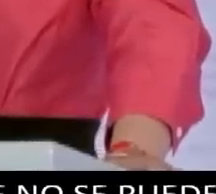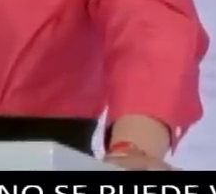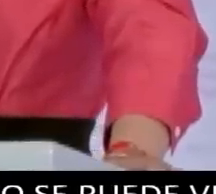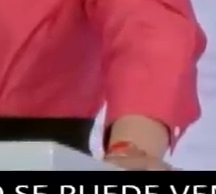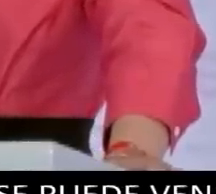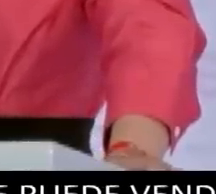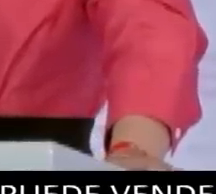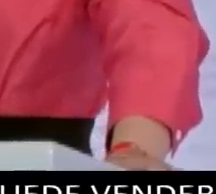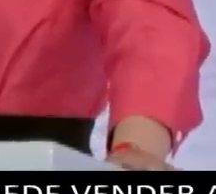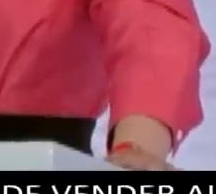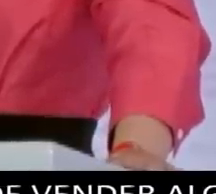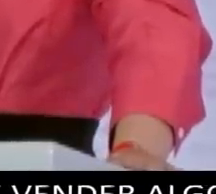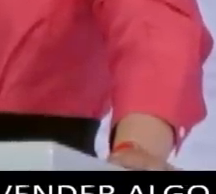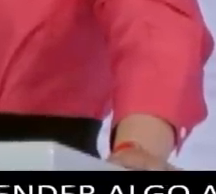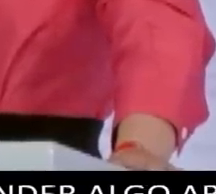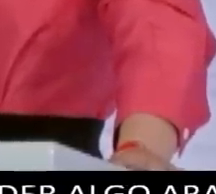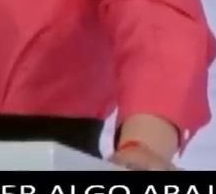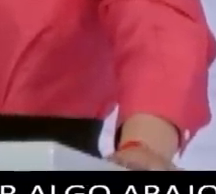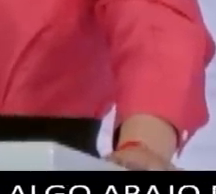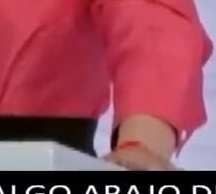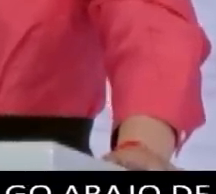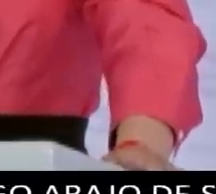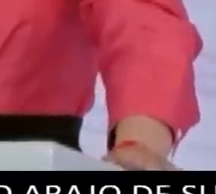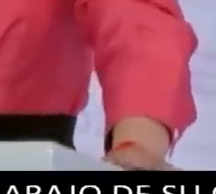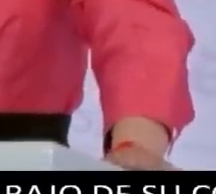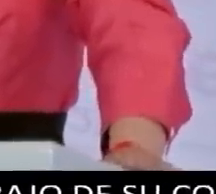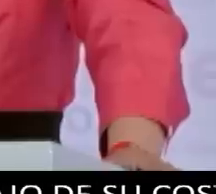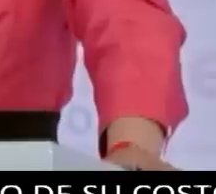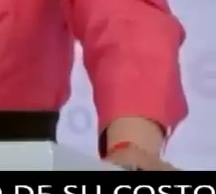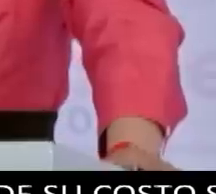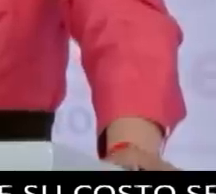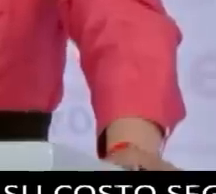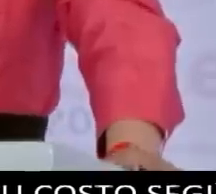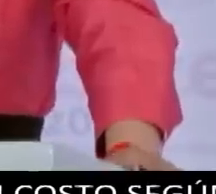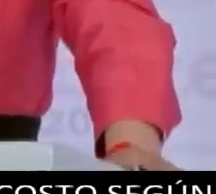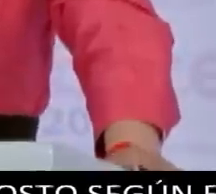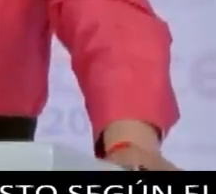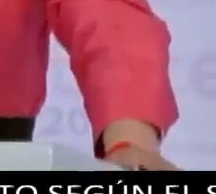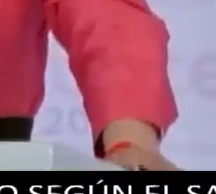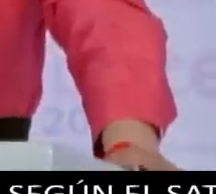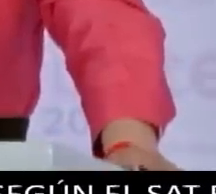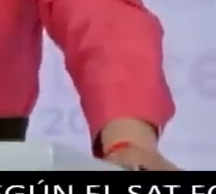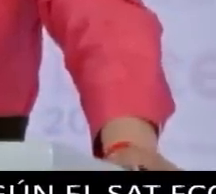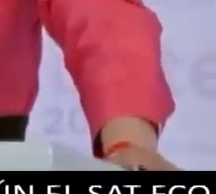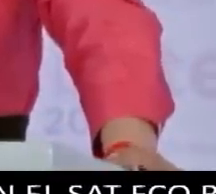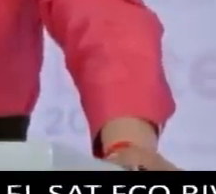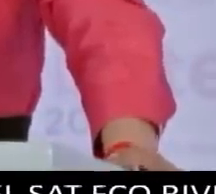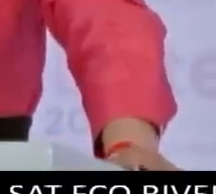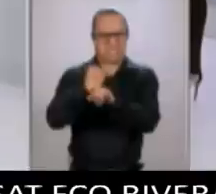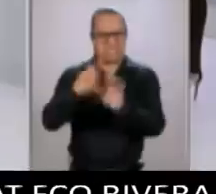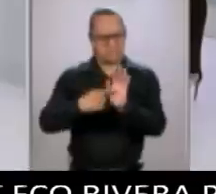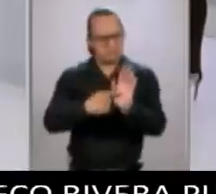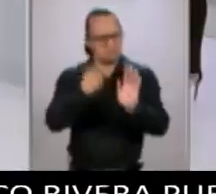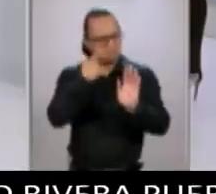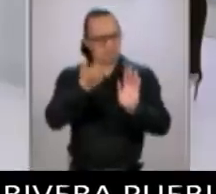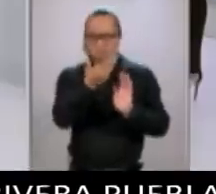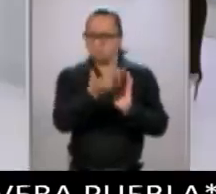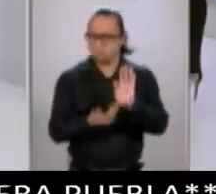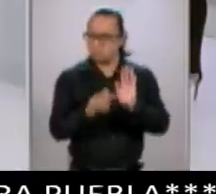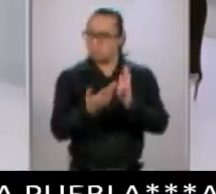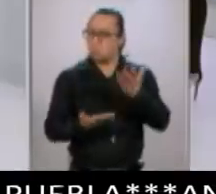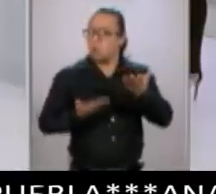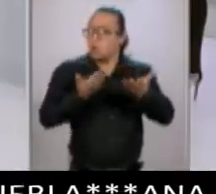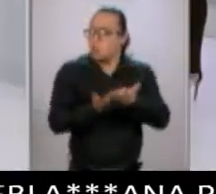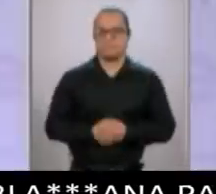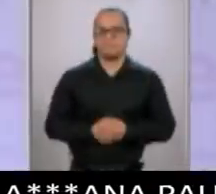Moral le critiqué que, siendo ella una candidata postulada por el PRI, un partido